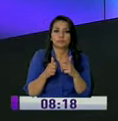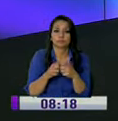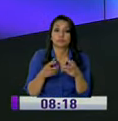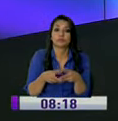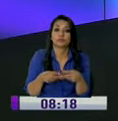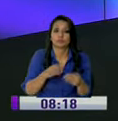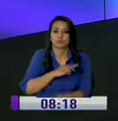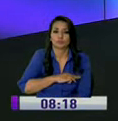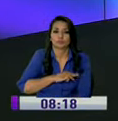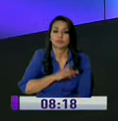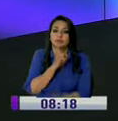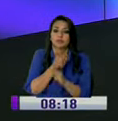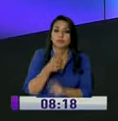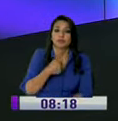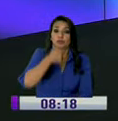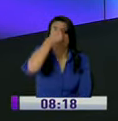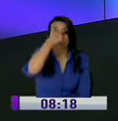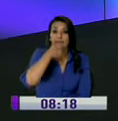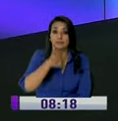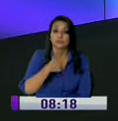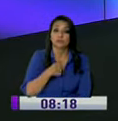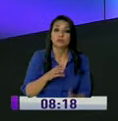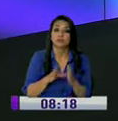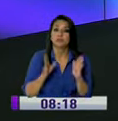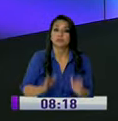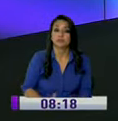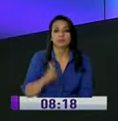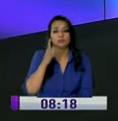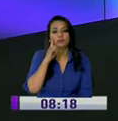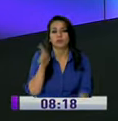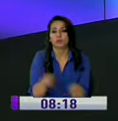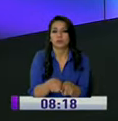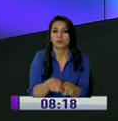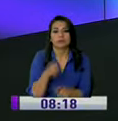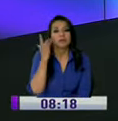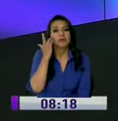para mí, como persona, como ciudadano, le digo una cosa extraña, ¿no? O sea, sacar...